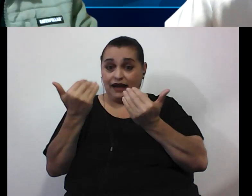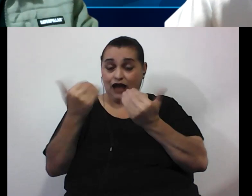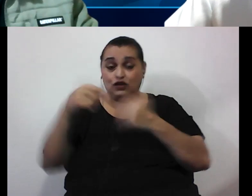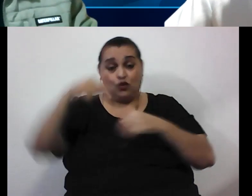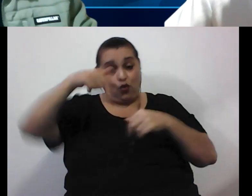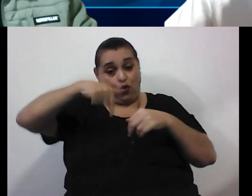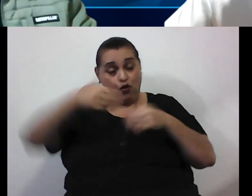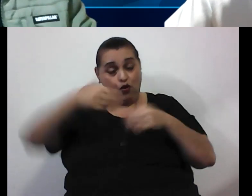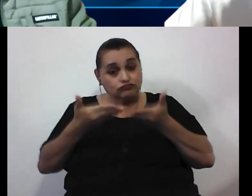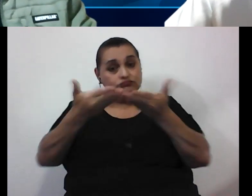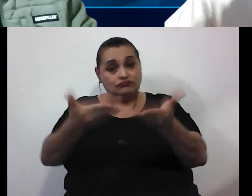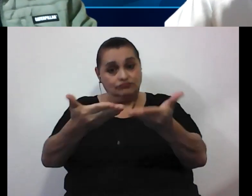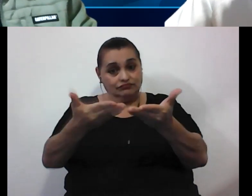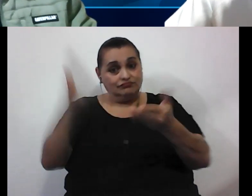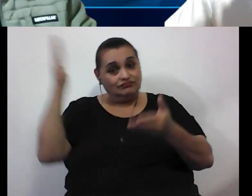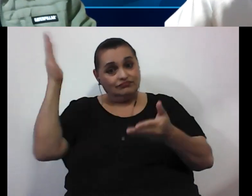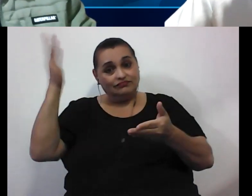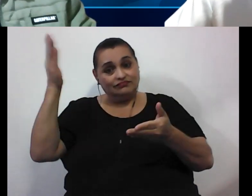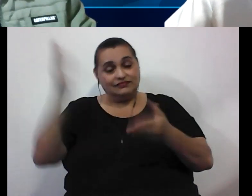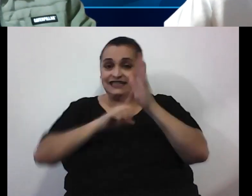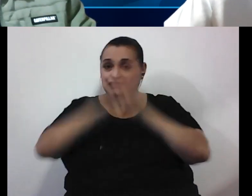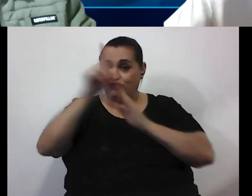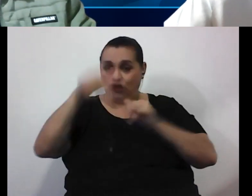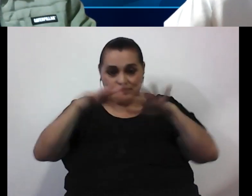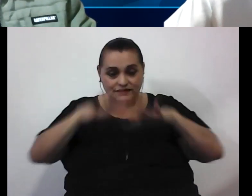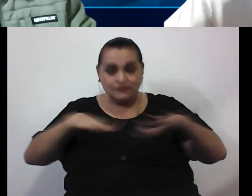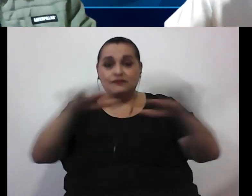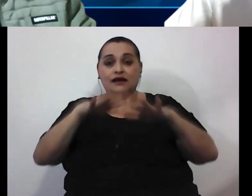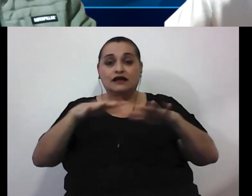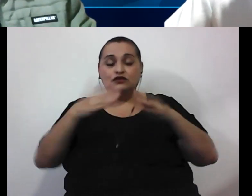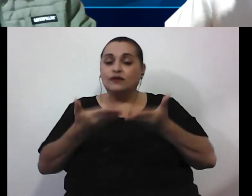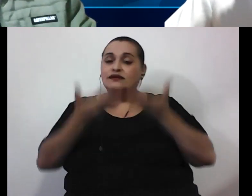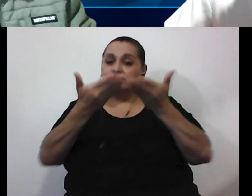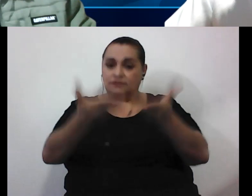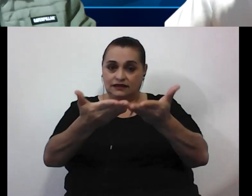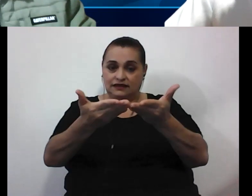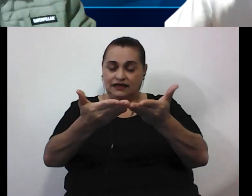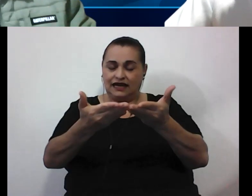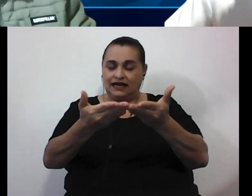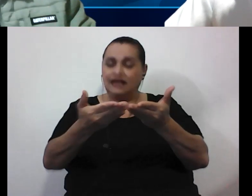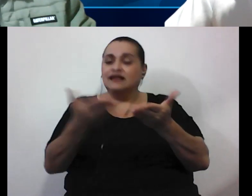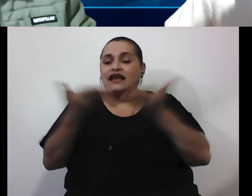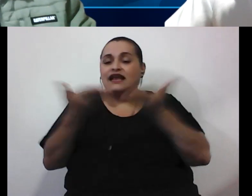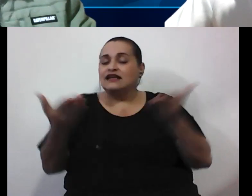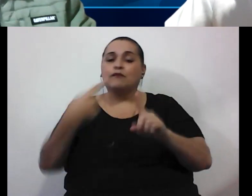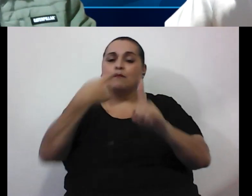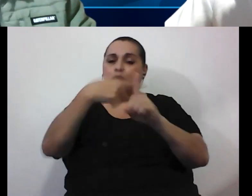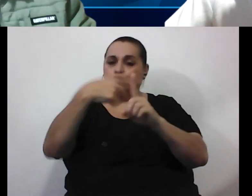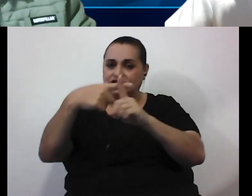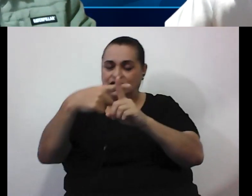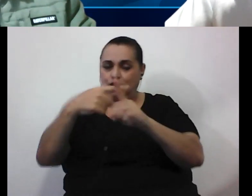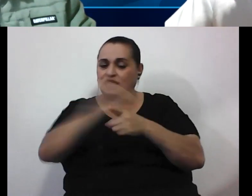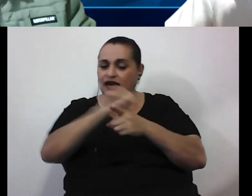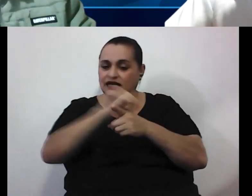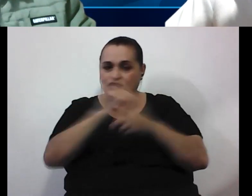hoy se ha desarrollado en este espacio genere efectos positivos en el ejercicio docente de cada una